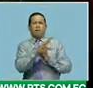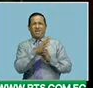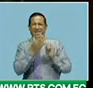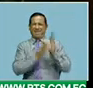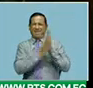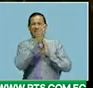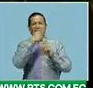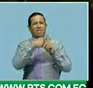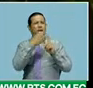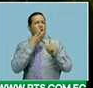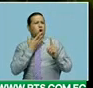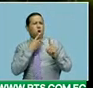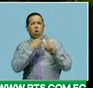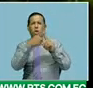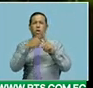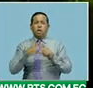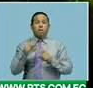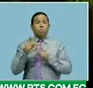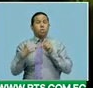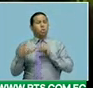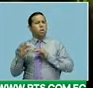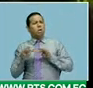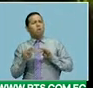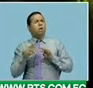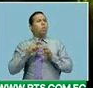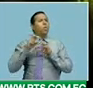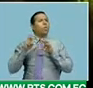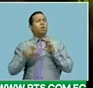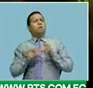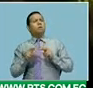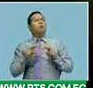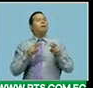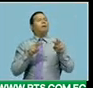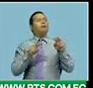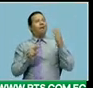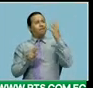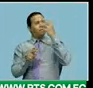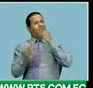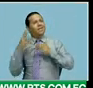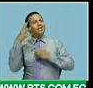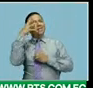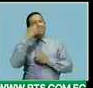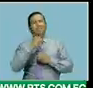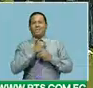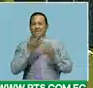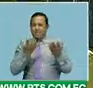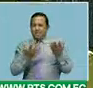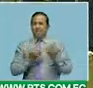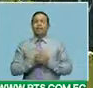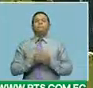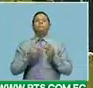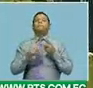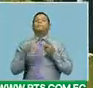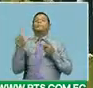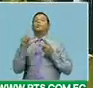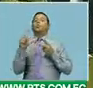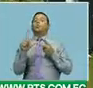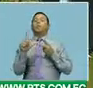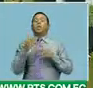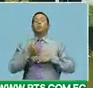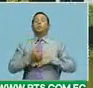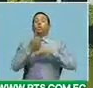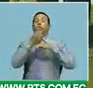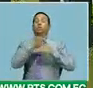el espectáculo, los cuencanos y turistas se deleitaron con el sinnúmero de representaciones. El lunes, el alcalde Pedro